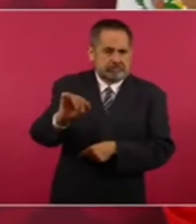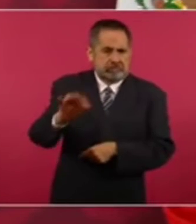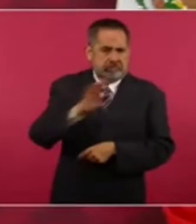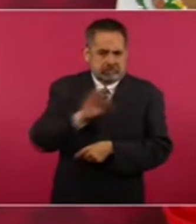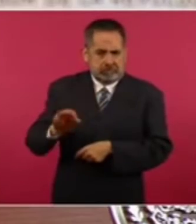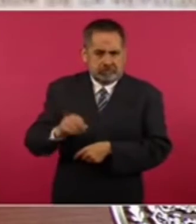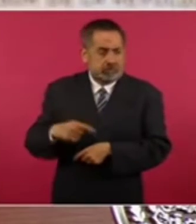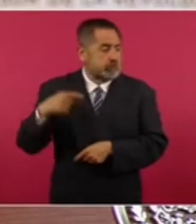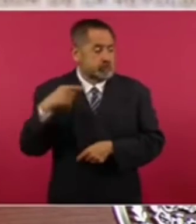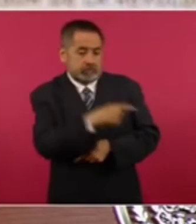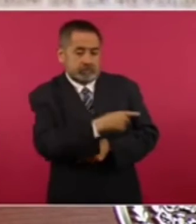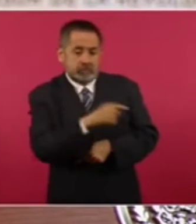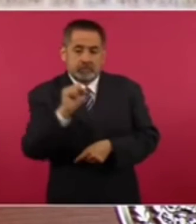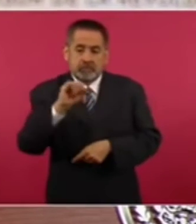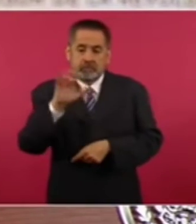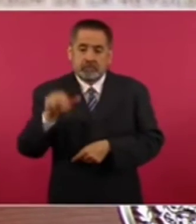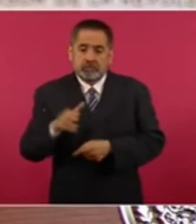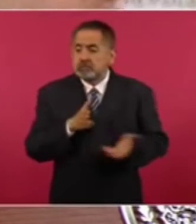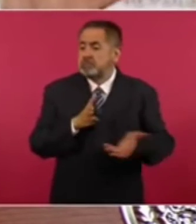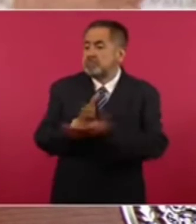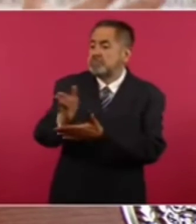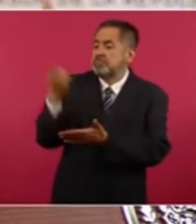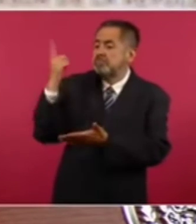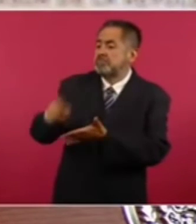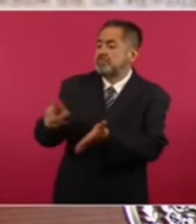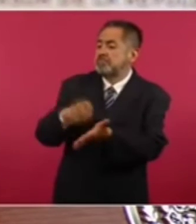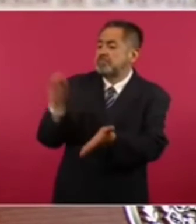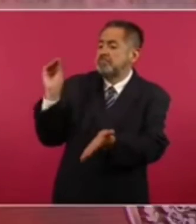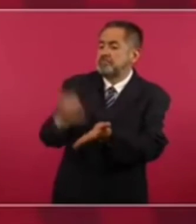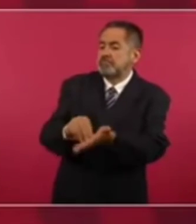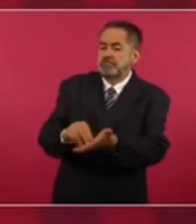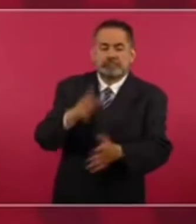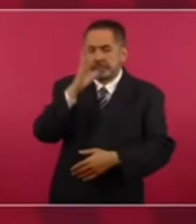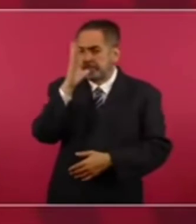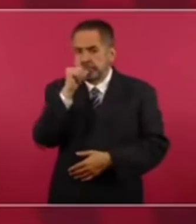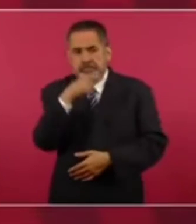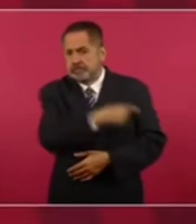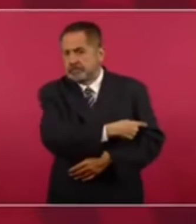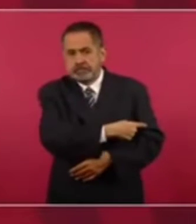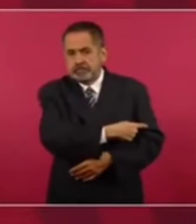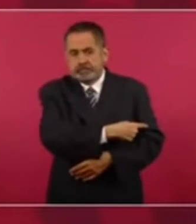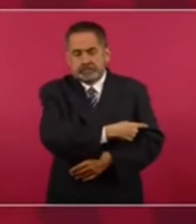la Suprema Corte de Justicia. Sería una barbaridad.